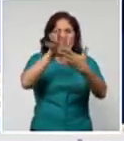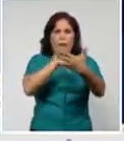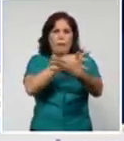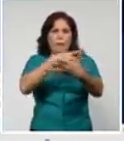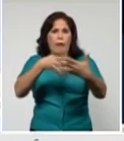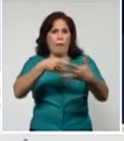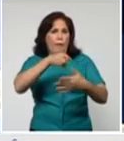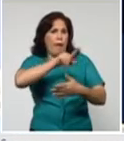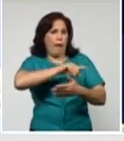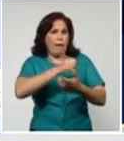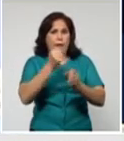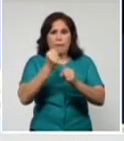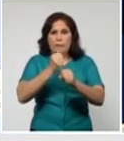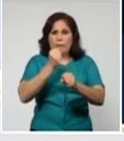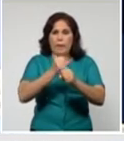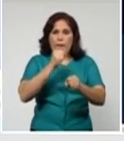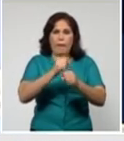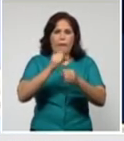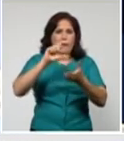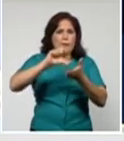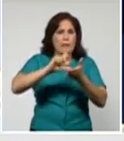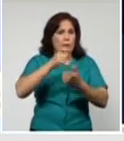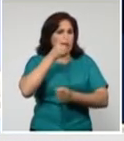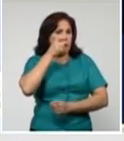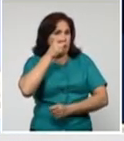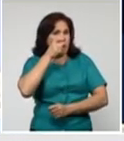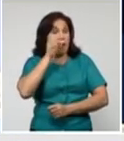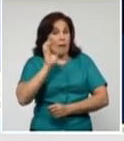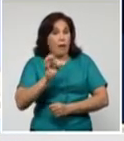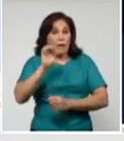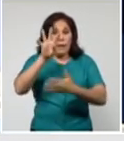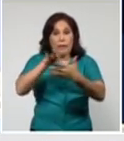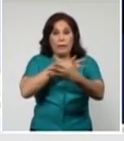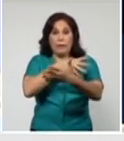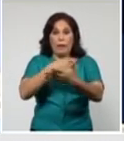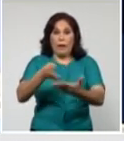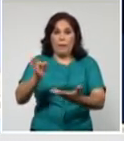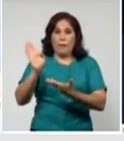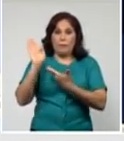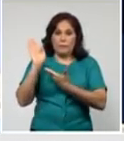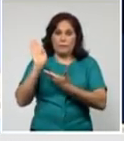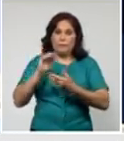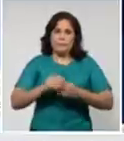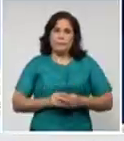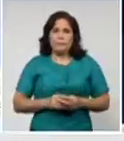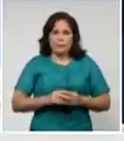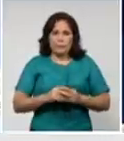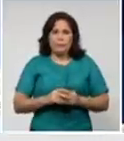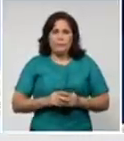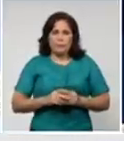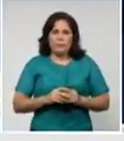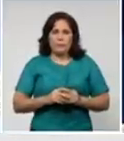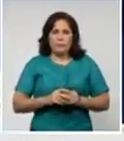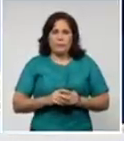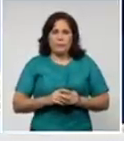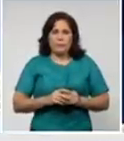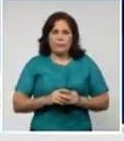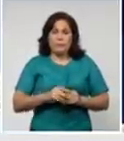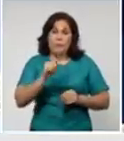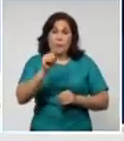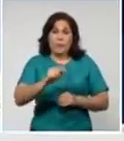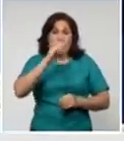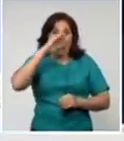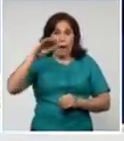Centro de Vigilancia, donde podemos ver, es la gráfica de los casos confirmados de COVID en pacientes menores